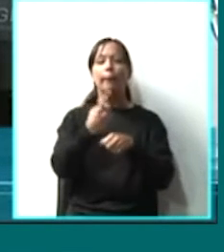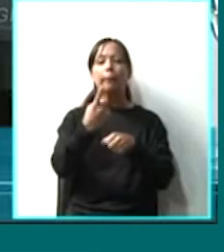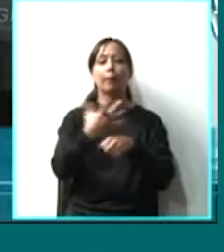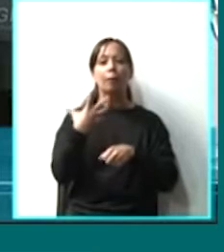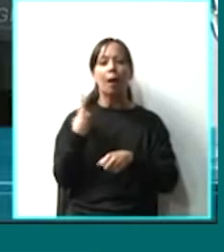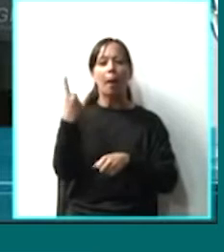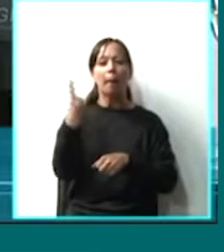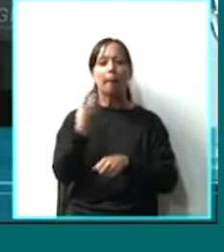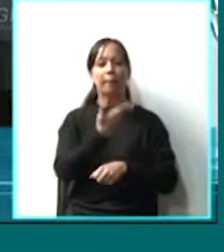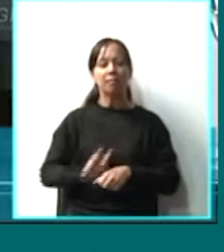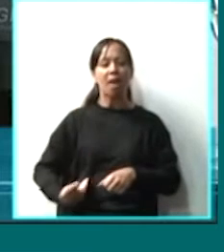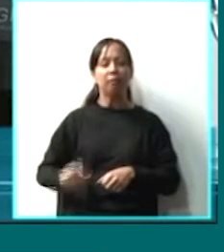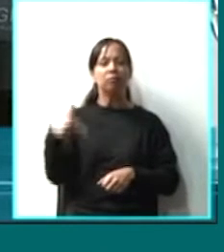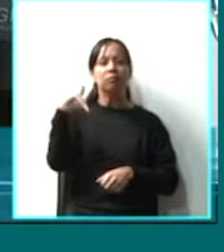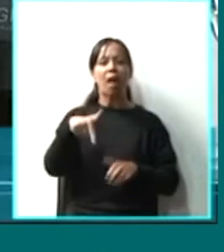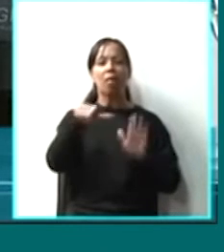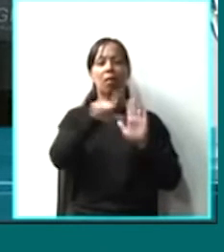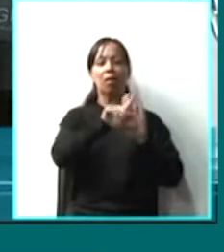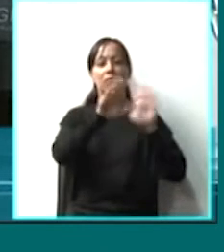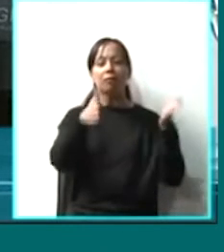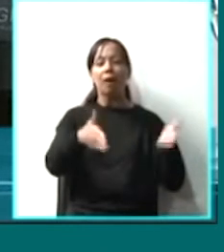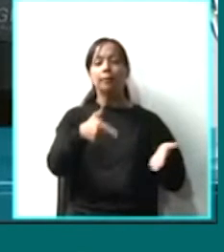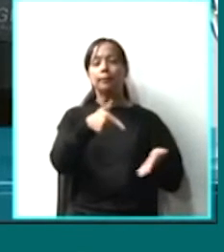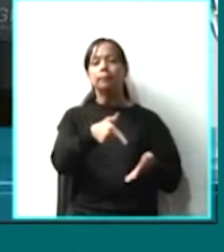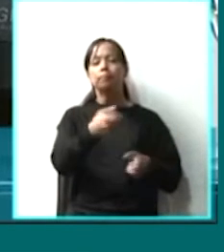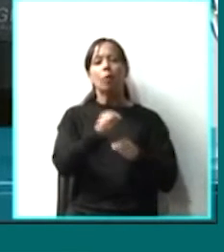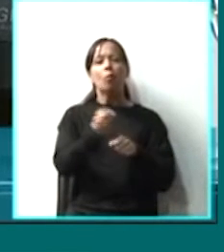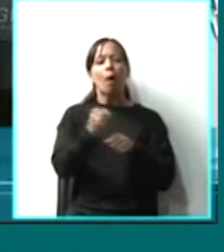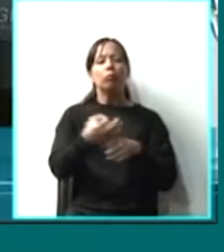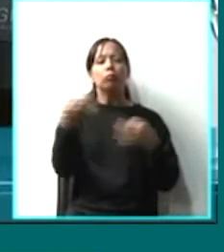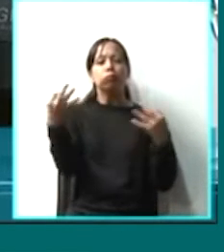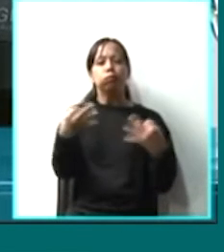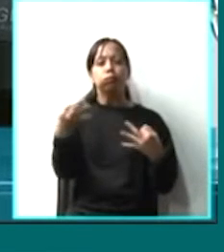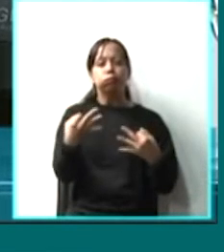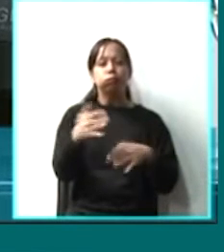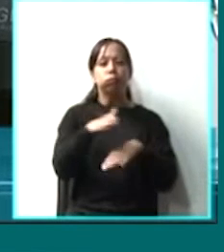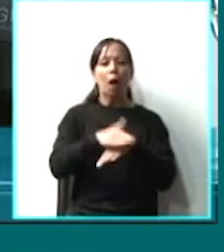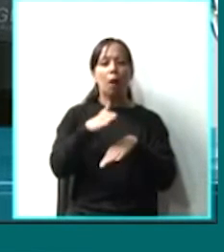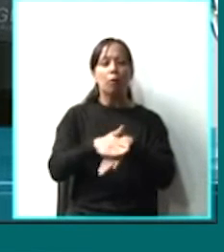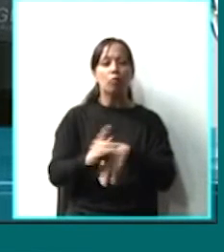casa. Una tarea que con mucha responsabilidad y orgullo voy